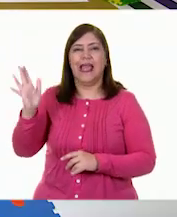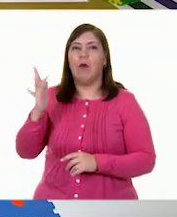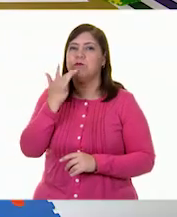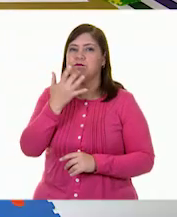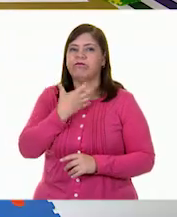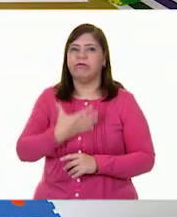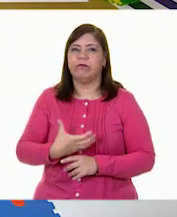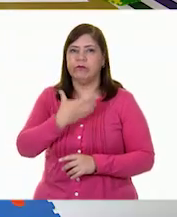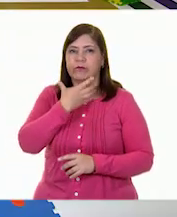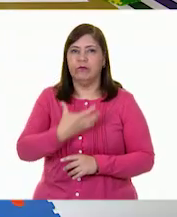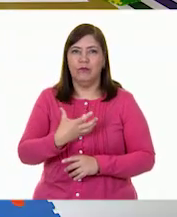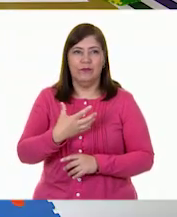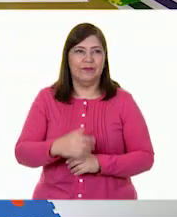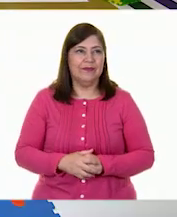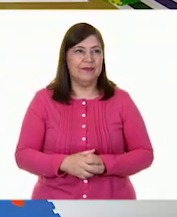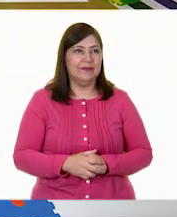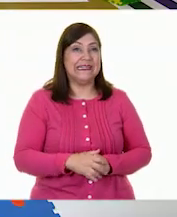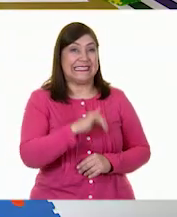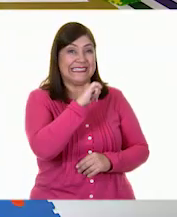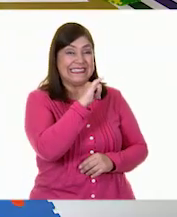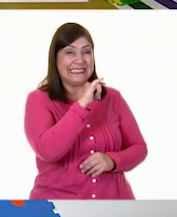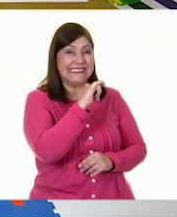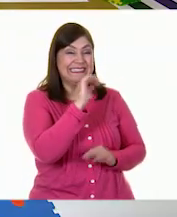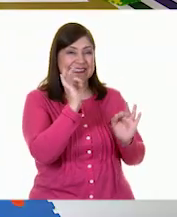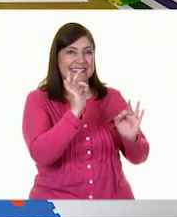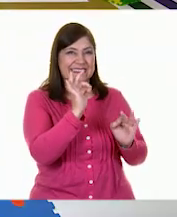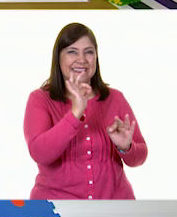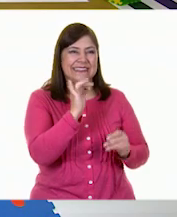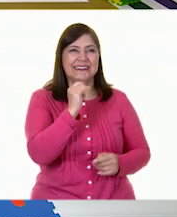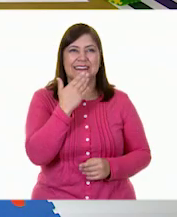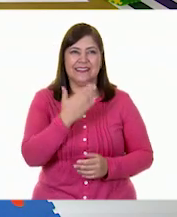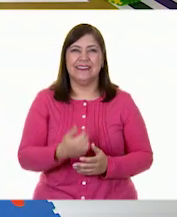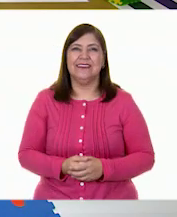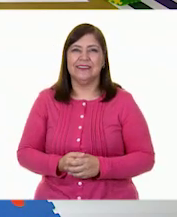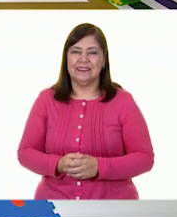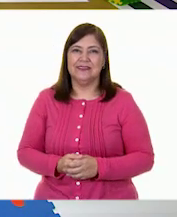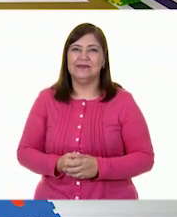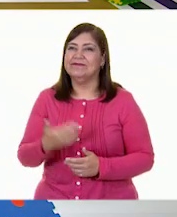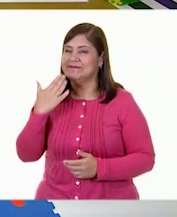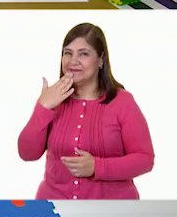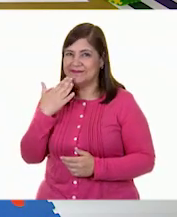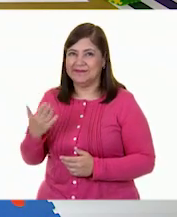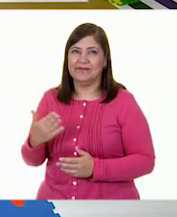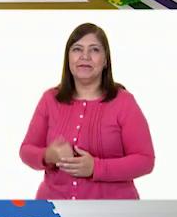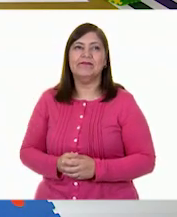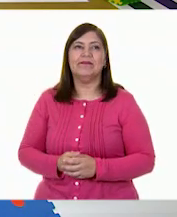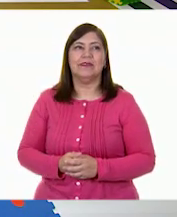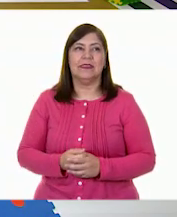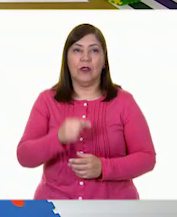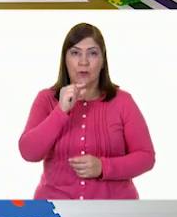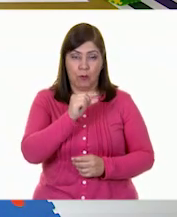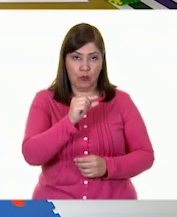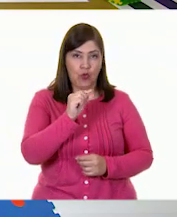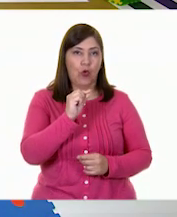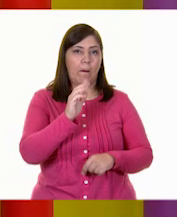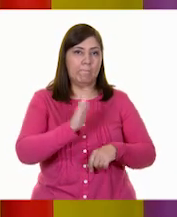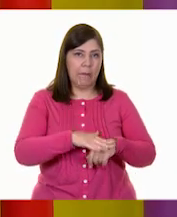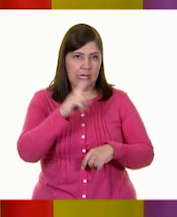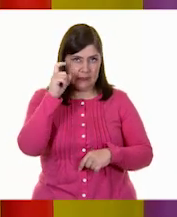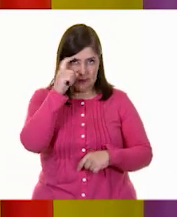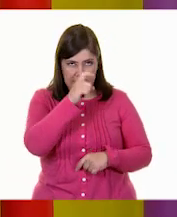sapo! ¡Ay, sí! ¡Sí! Muy bien. Muy bien. Y esta estuvo un poco más compleja.